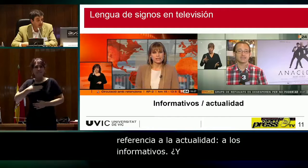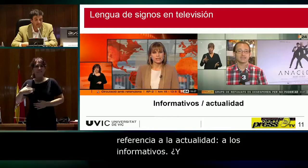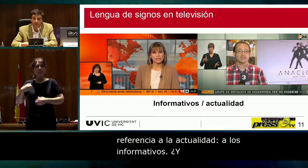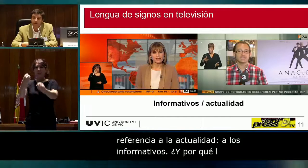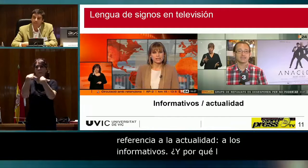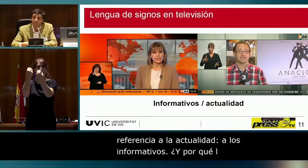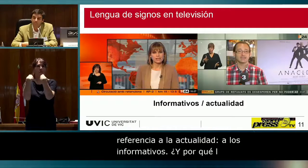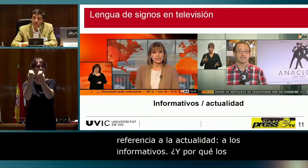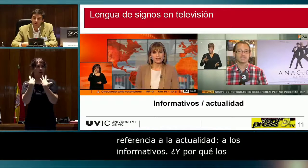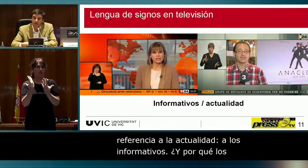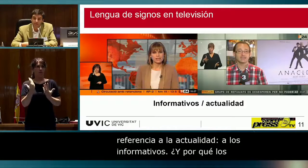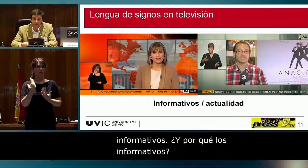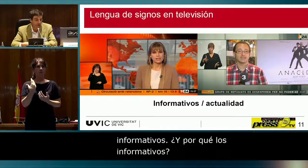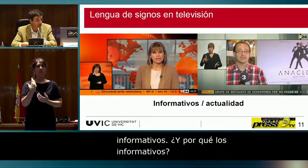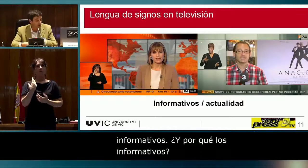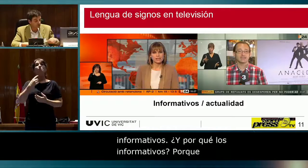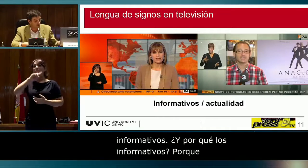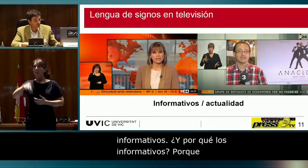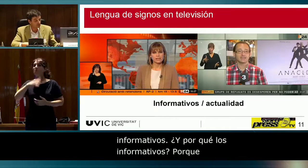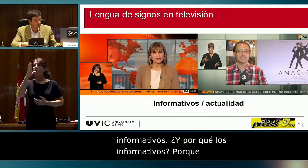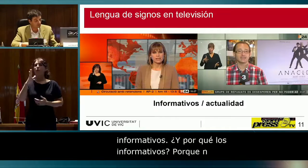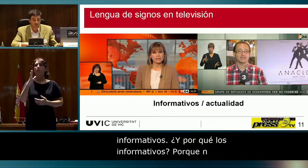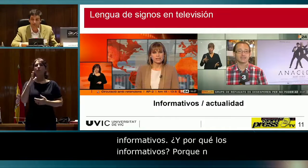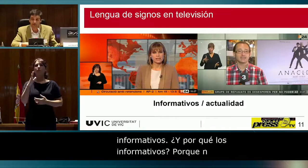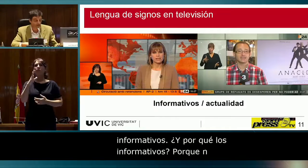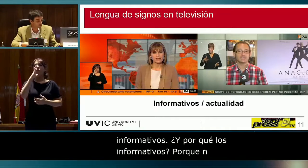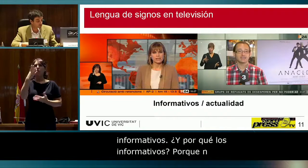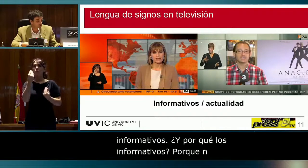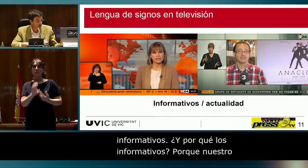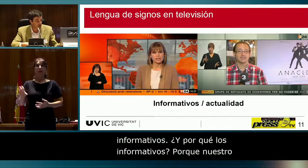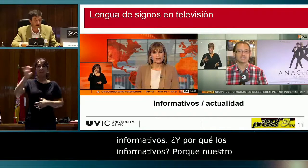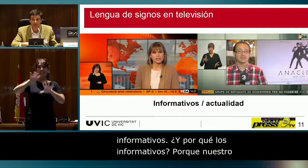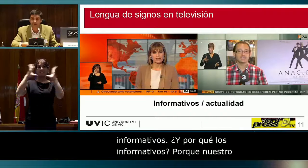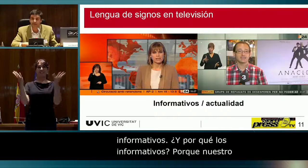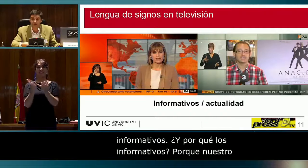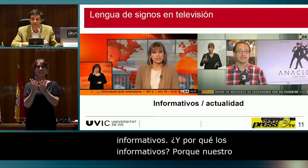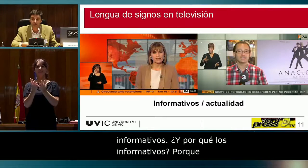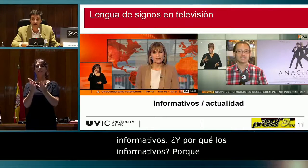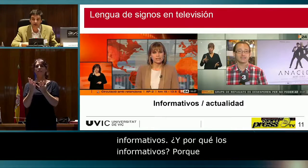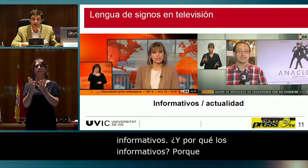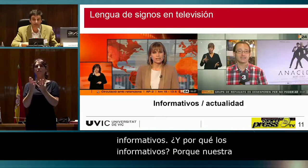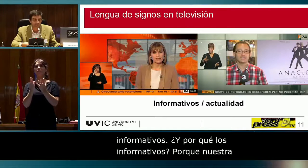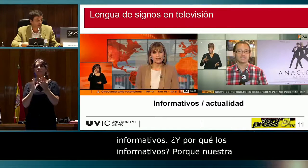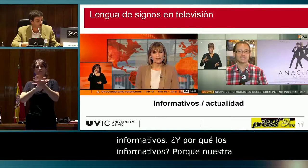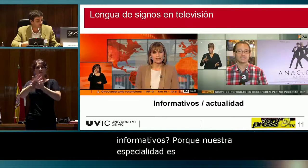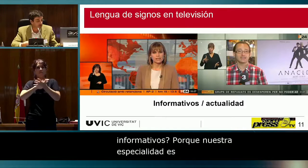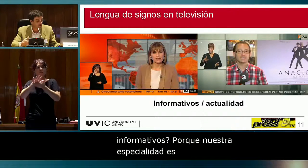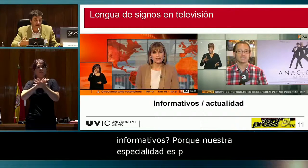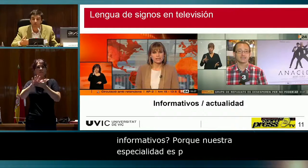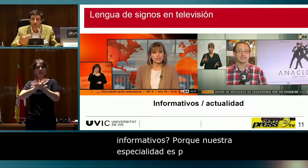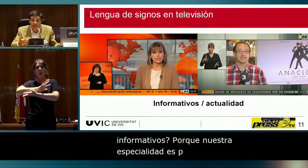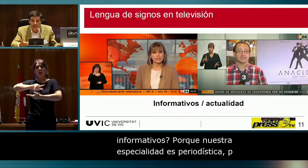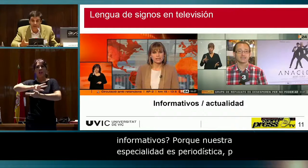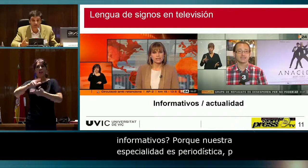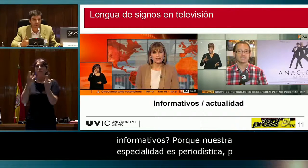y también porque hay mucha tradición en todo el mundo, en muchos países del mundo, en lengua de signos a través de noticias, es